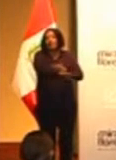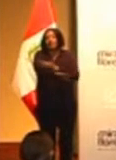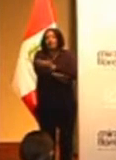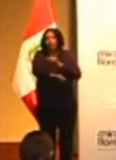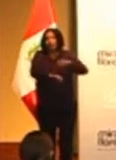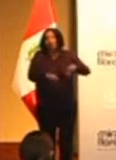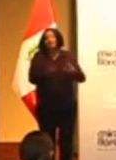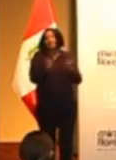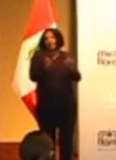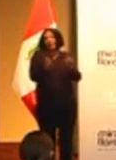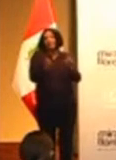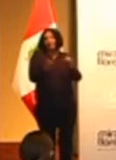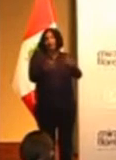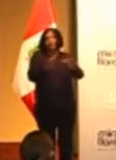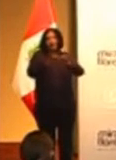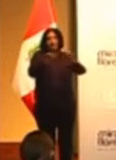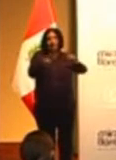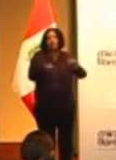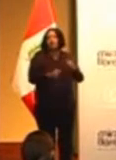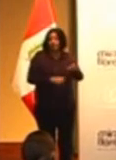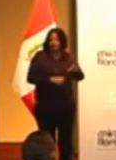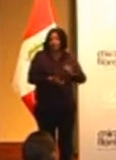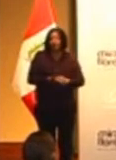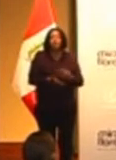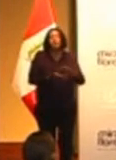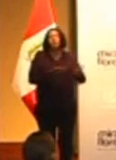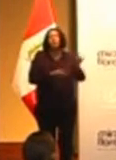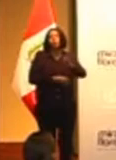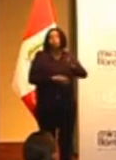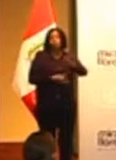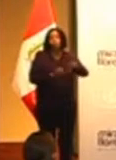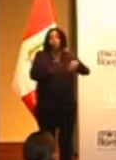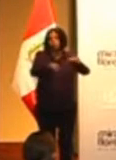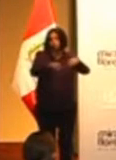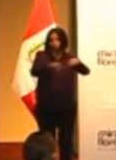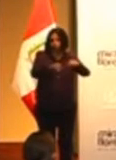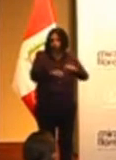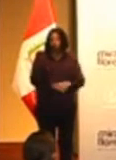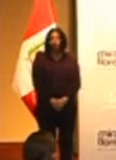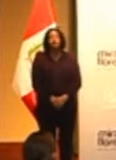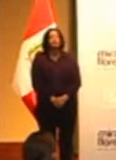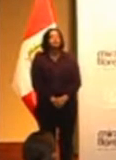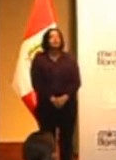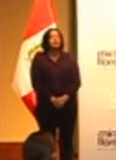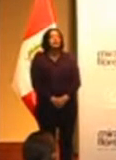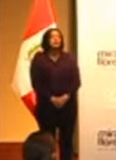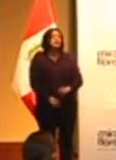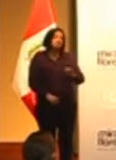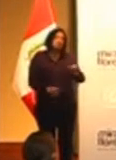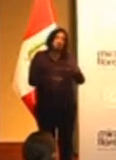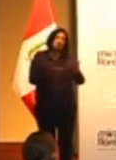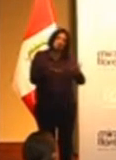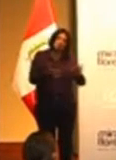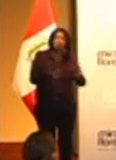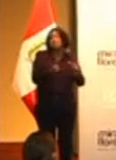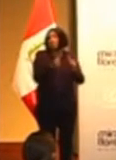a este tipo y este sistema público de uso de bicicletas. Y si las cosas salen bien, para